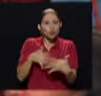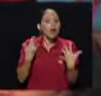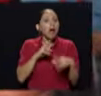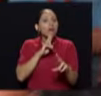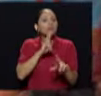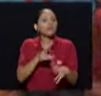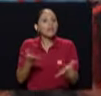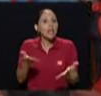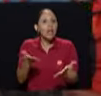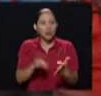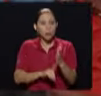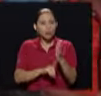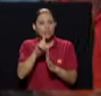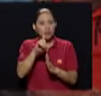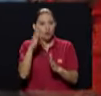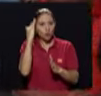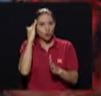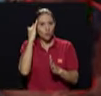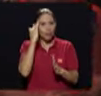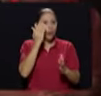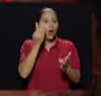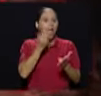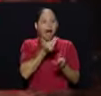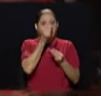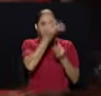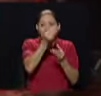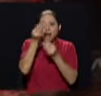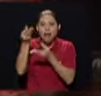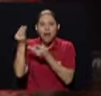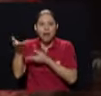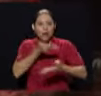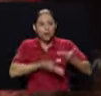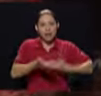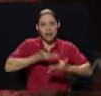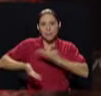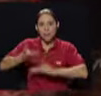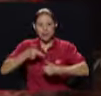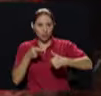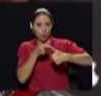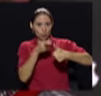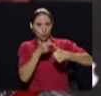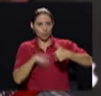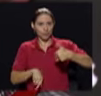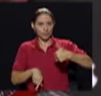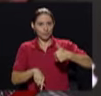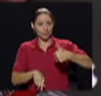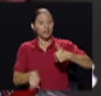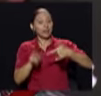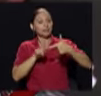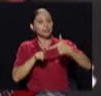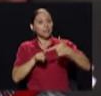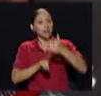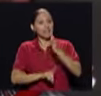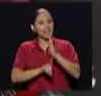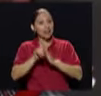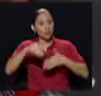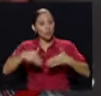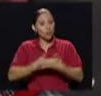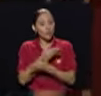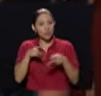lo que ha encontrado, cómo se desarrolla el conocimiento e intercambiar ese conocimiento con el resto de los especialistas. Ese es el punto uno. Se desarrollan nuevas